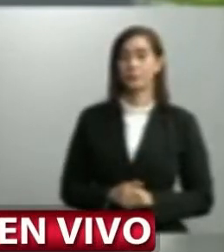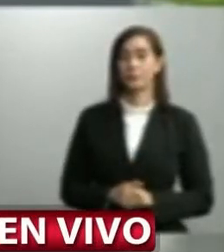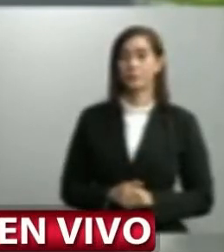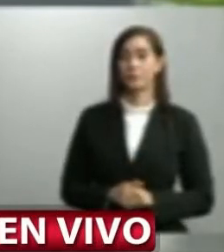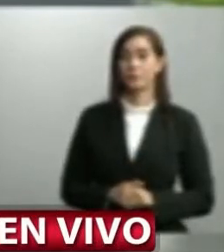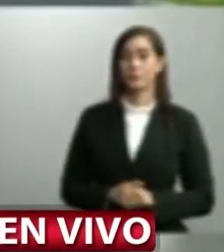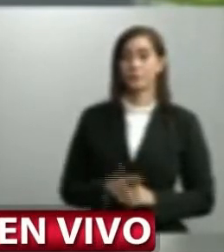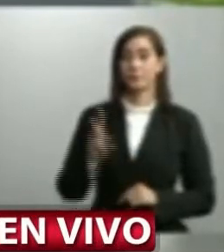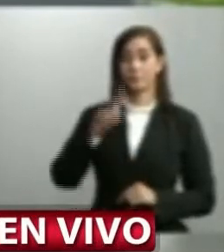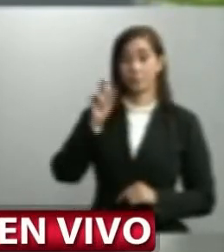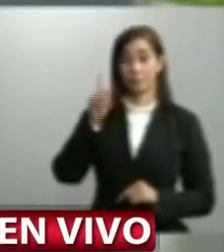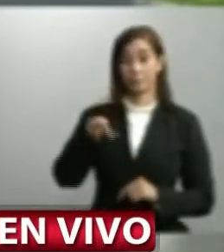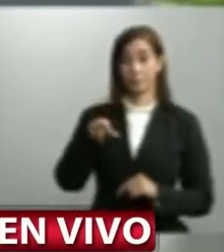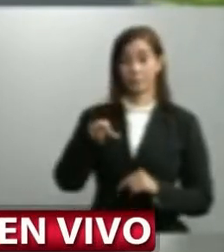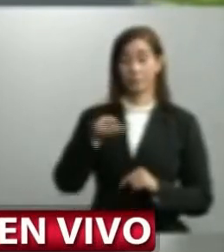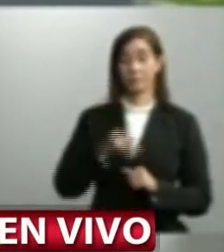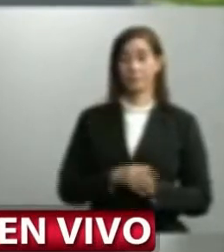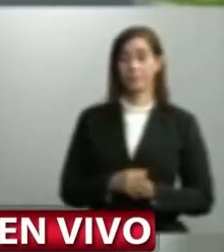Adelante, Rosa Iris.